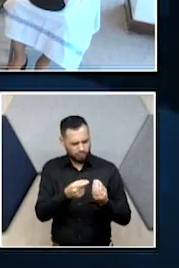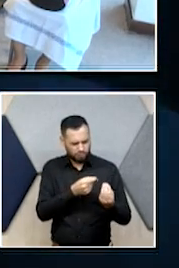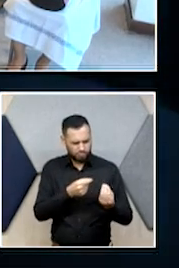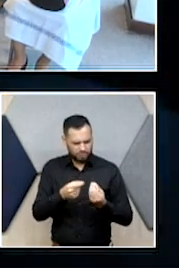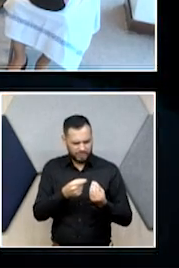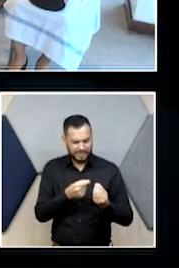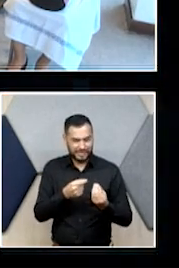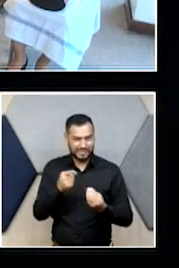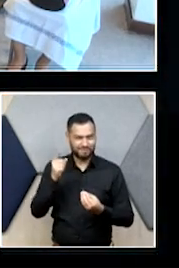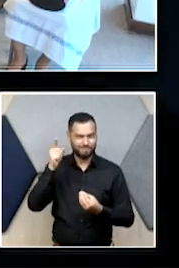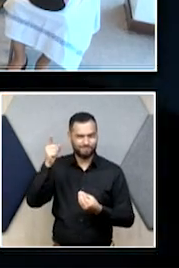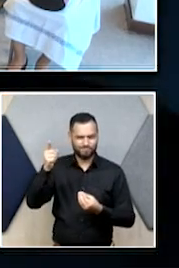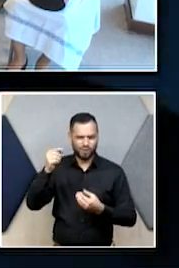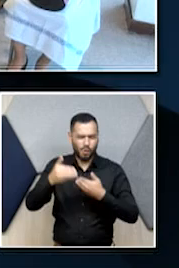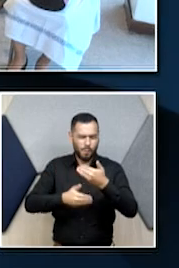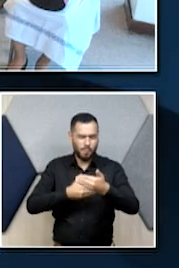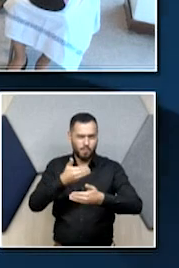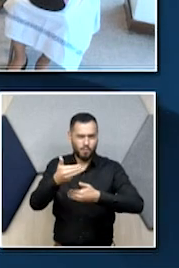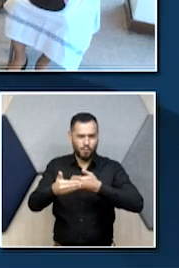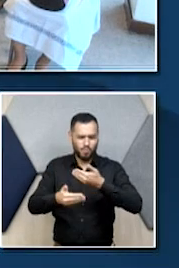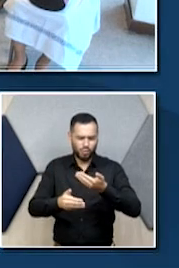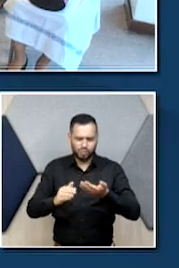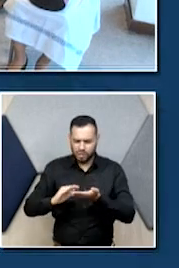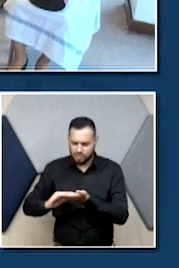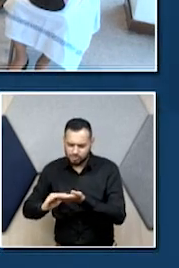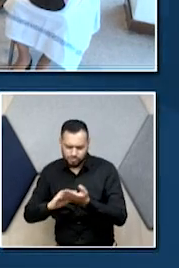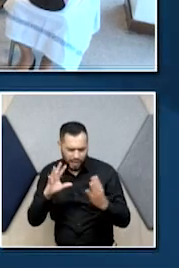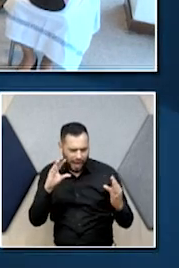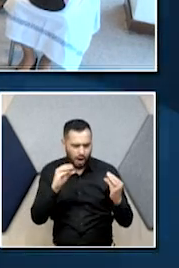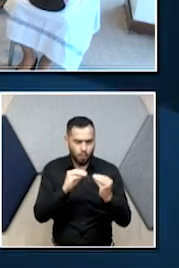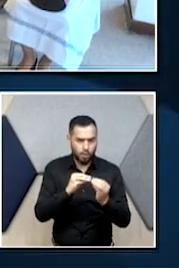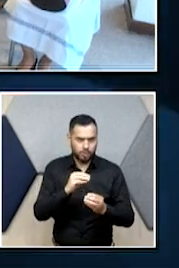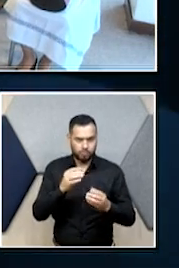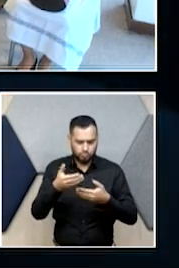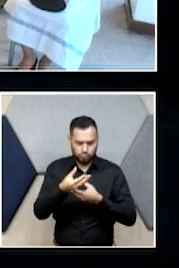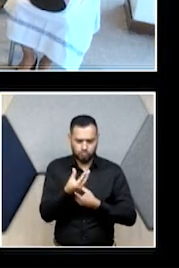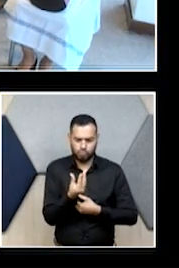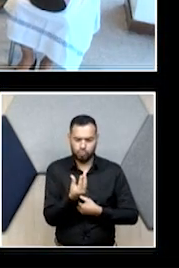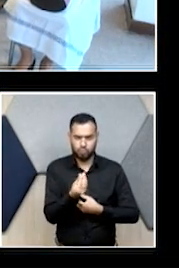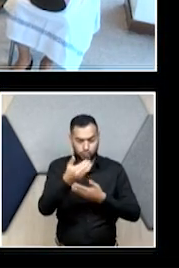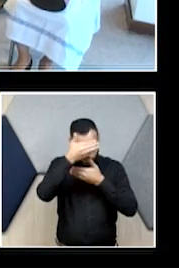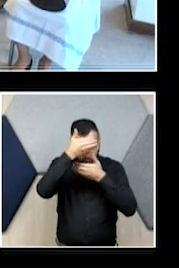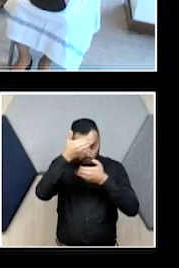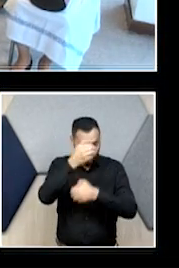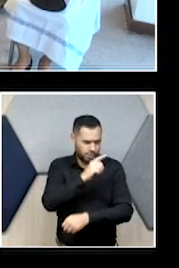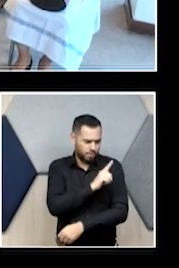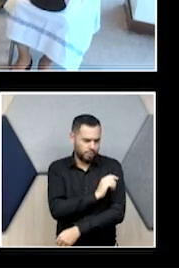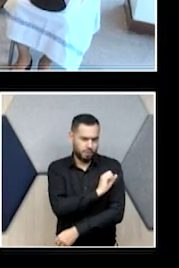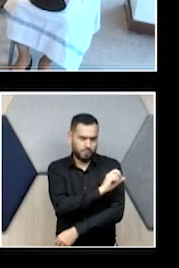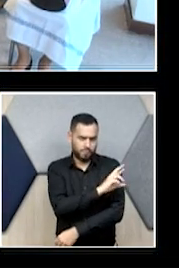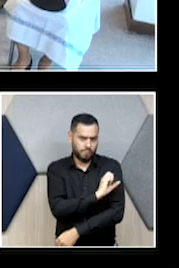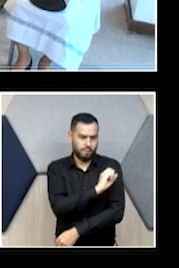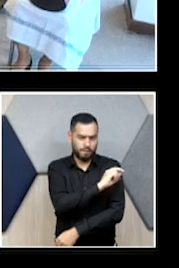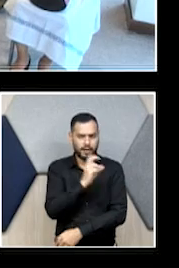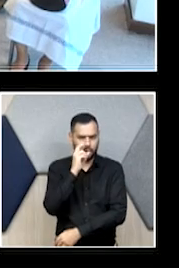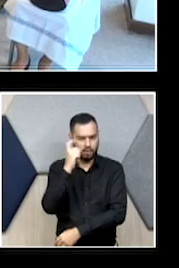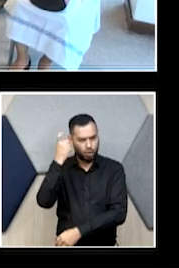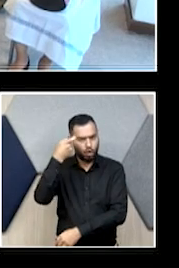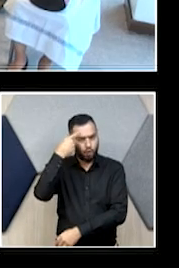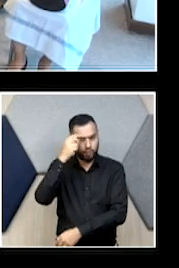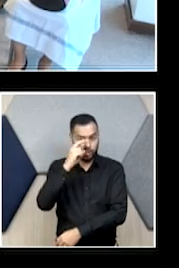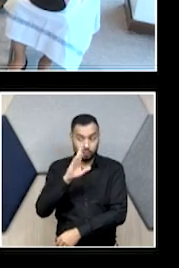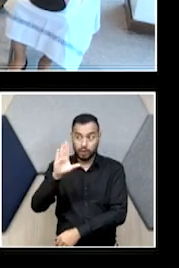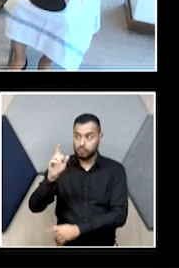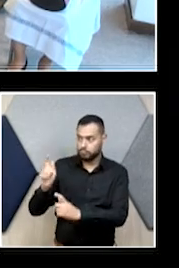negociaciones entre las FARC y el Gobierno Nacional y por el que nos confirieron una serie de